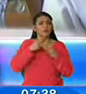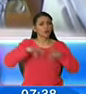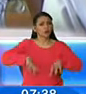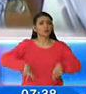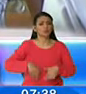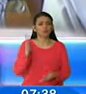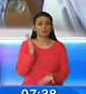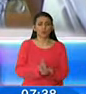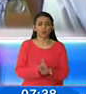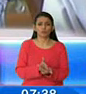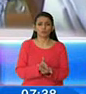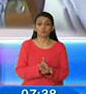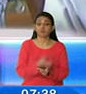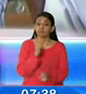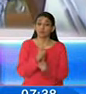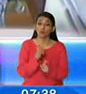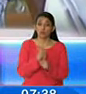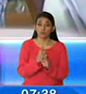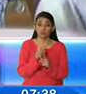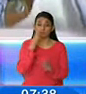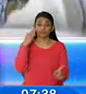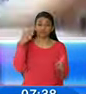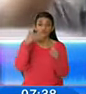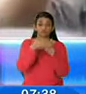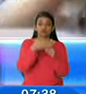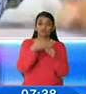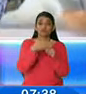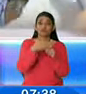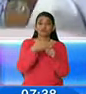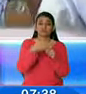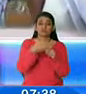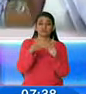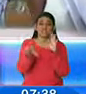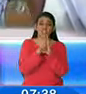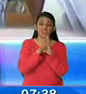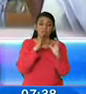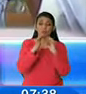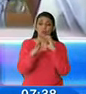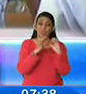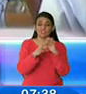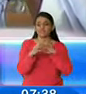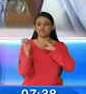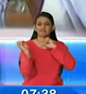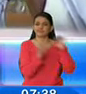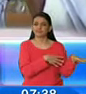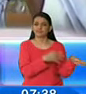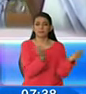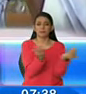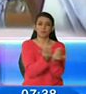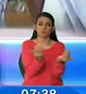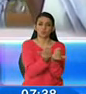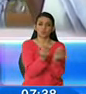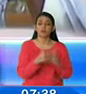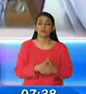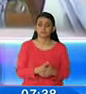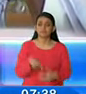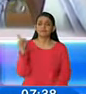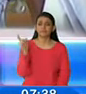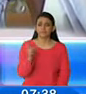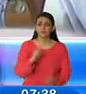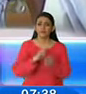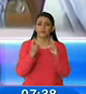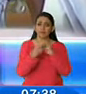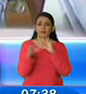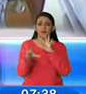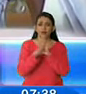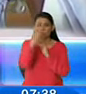corrupción, para lo cual tenemos previsto también tirar al tacho de basura la historia, la actual ley de comunicación. Necesitamos reformar la